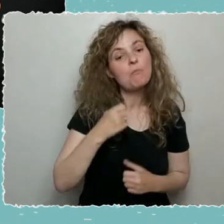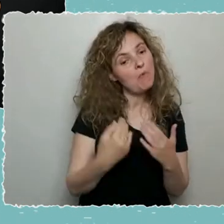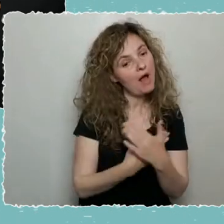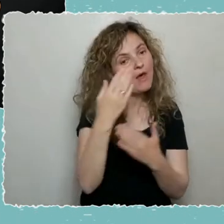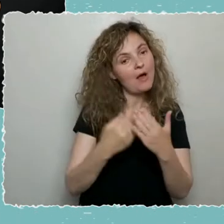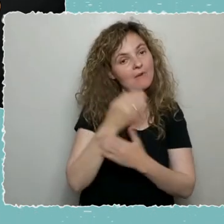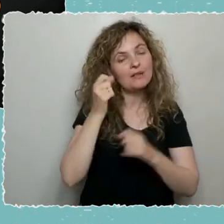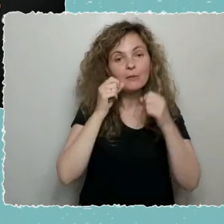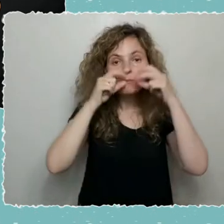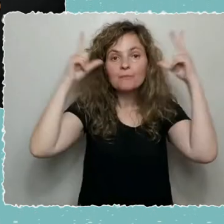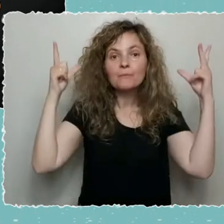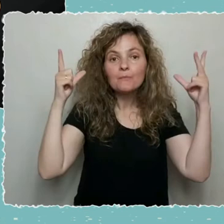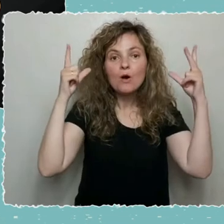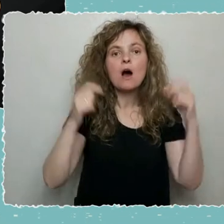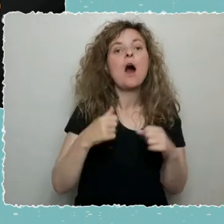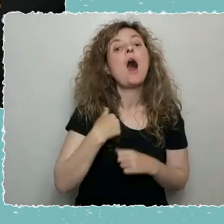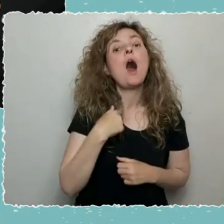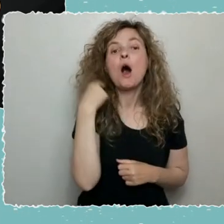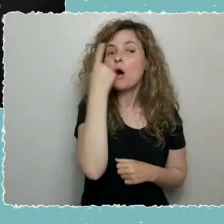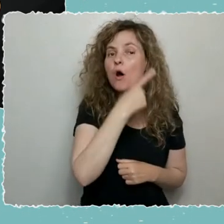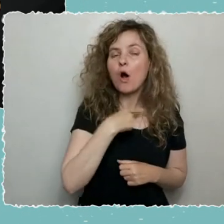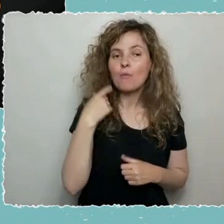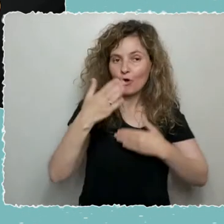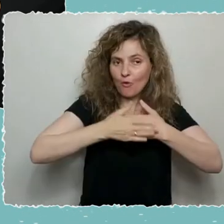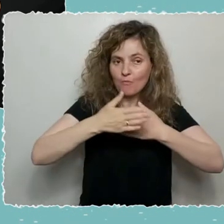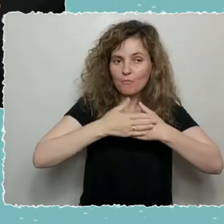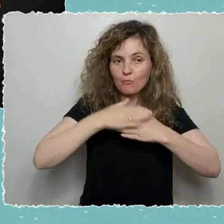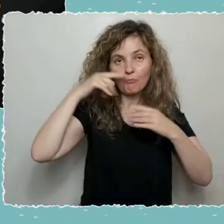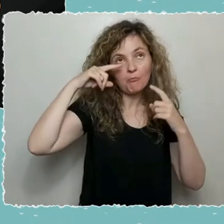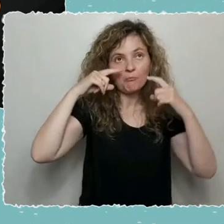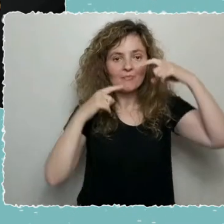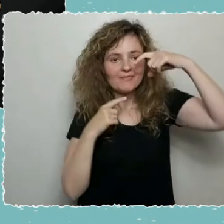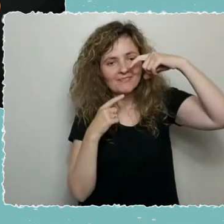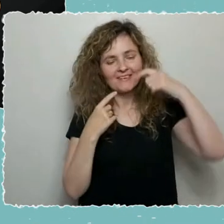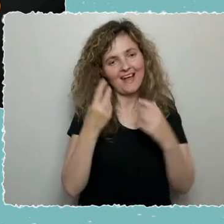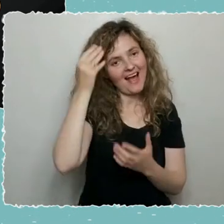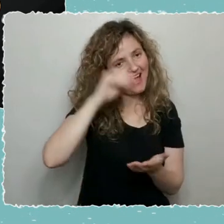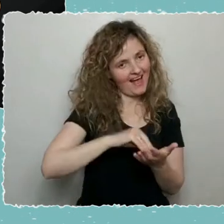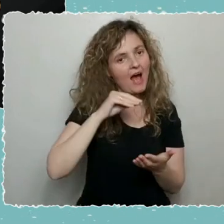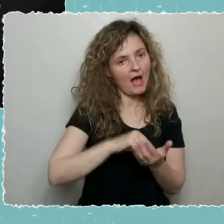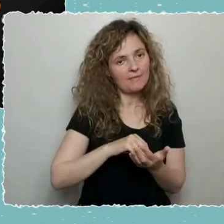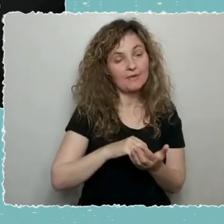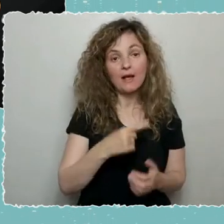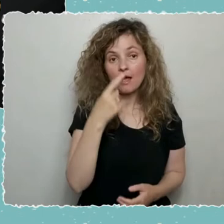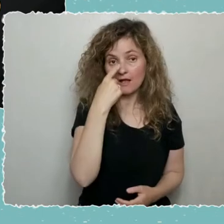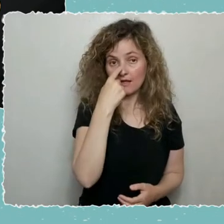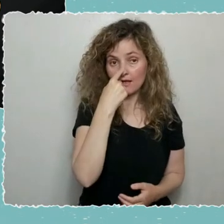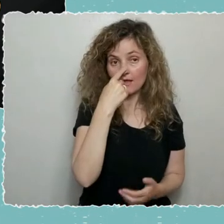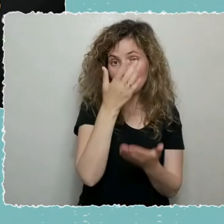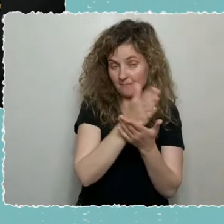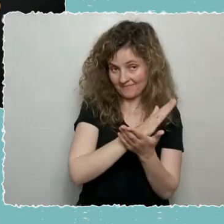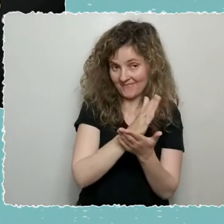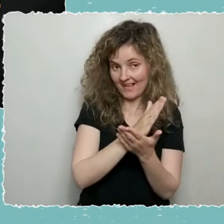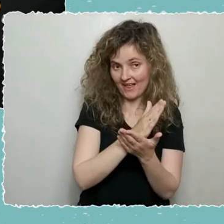abro cada mañá. A boca é unha porta que ás veces teño torta. E no medio está